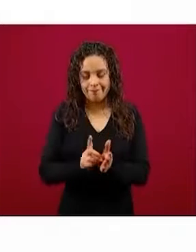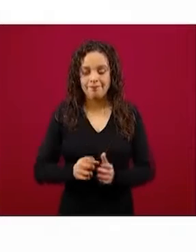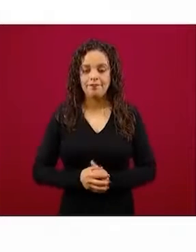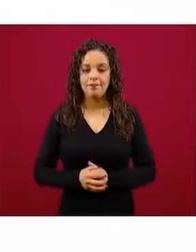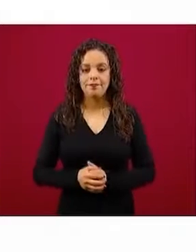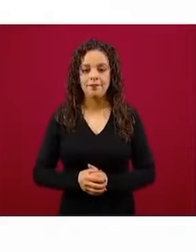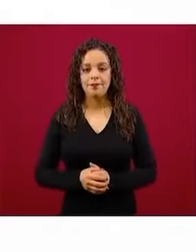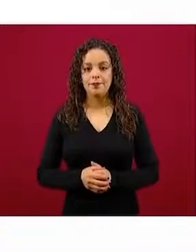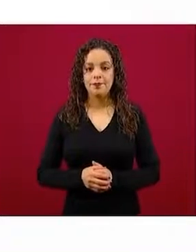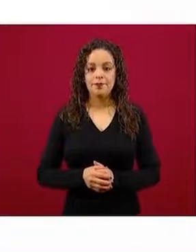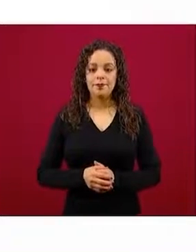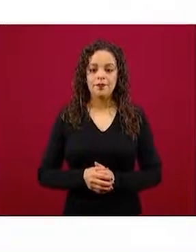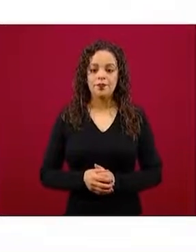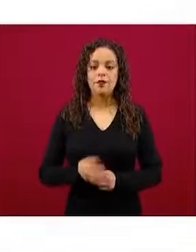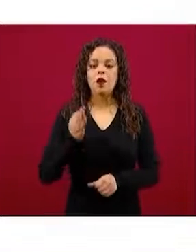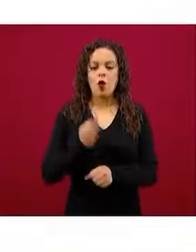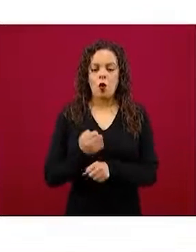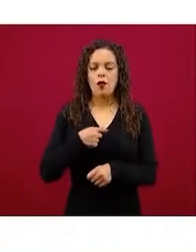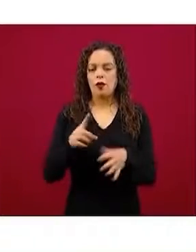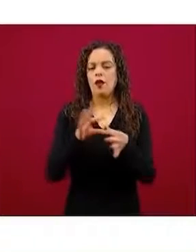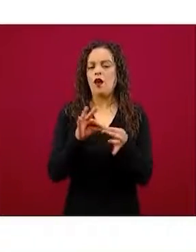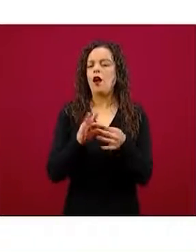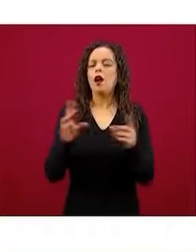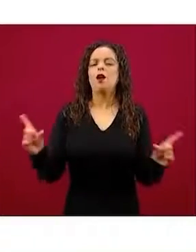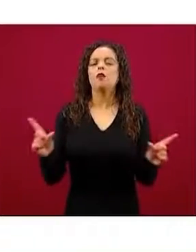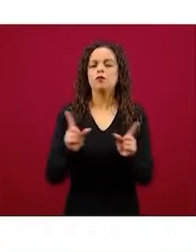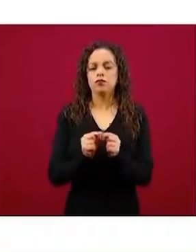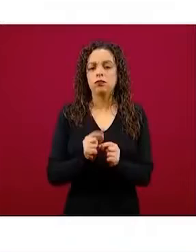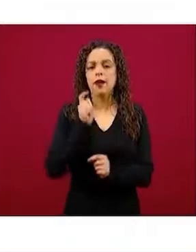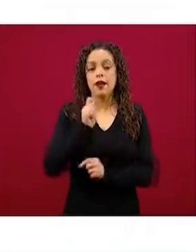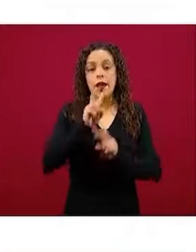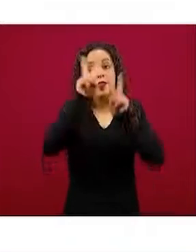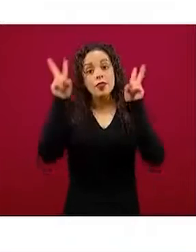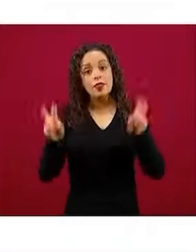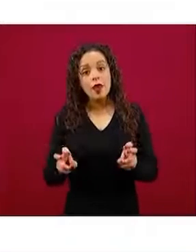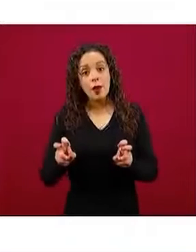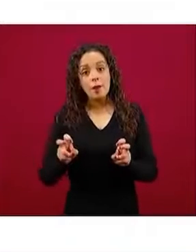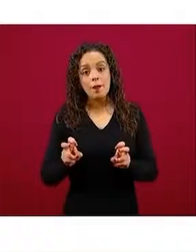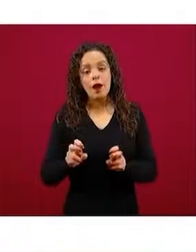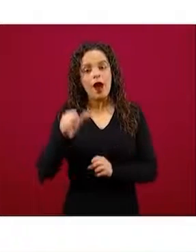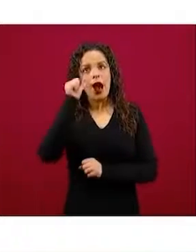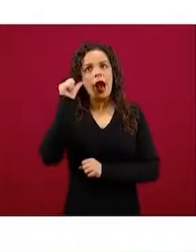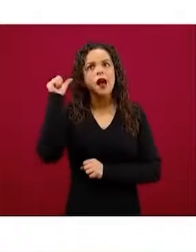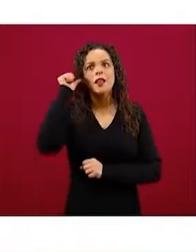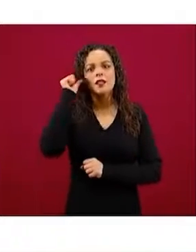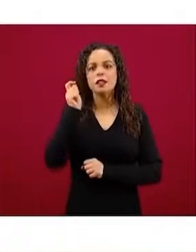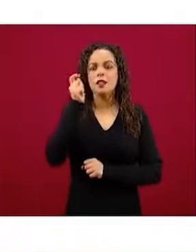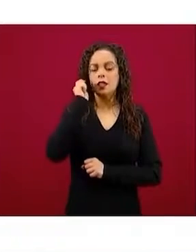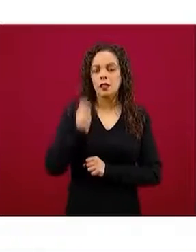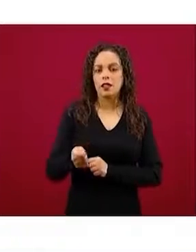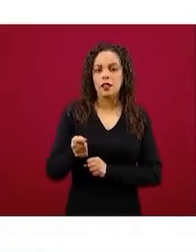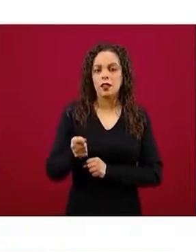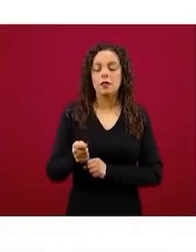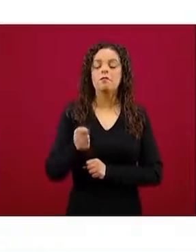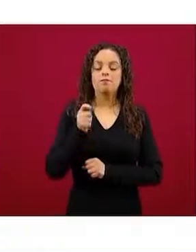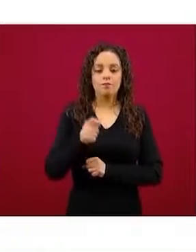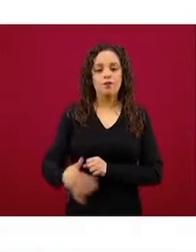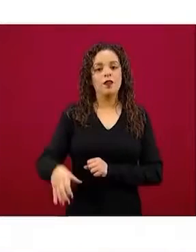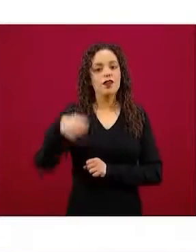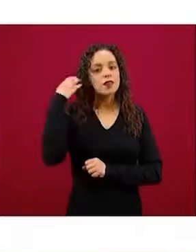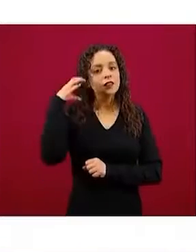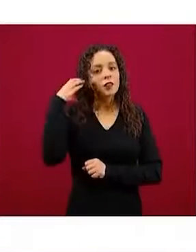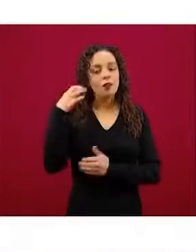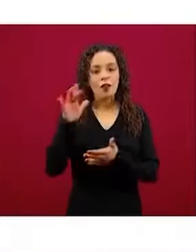correcta sus riesgos de trabajo para cuidar la salud de los trabajadores y que este y otros trámites se pueden realizar de manera remota